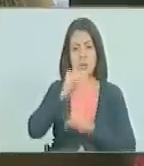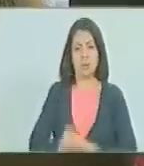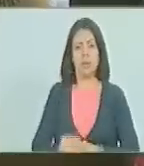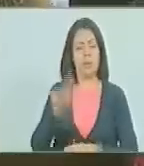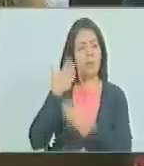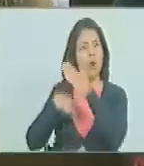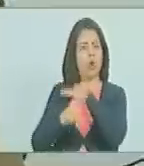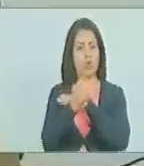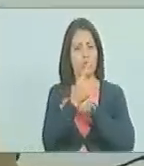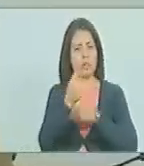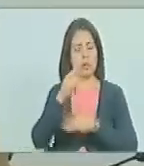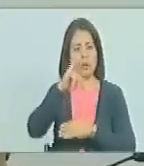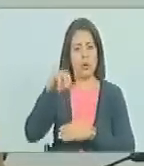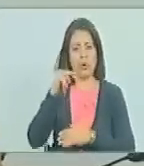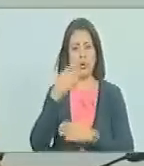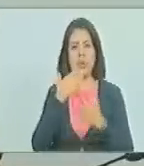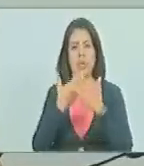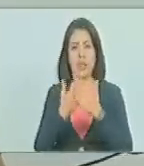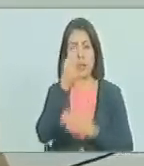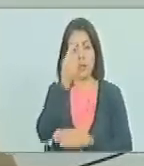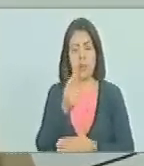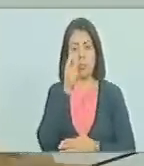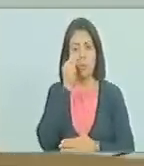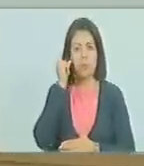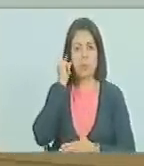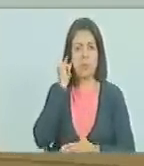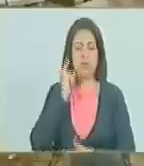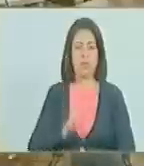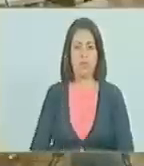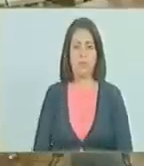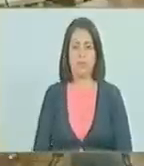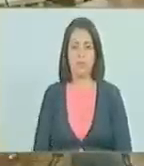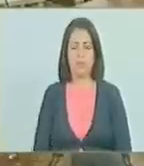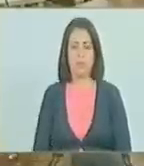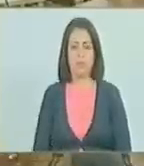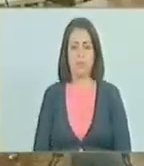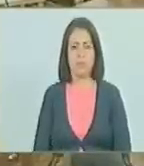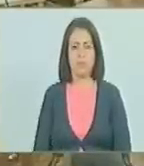el pasado 11 de junio. Gracias, diputada. Gracias, diputado.